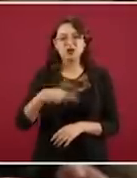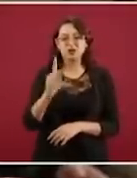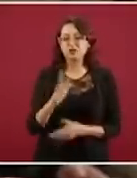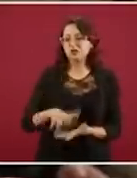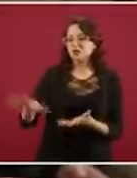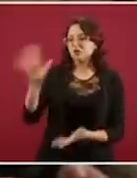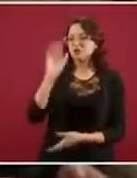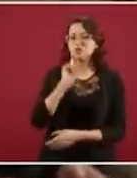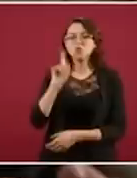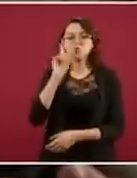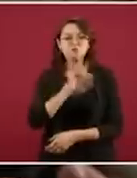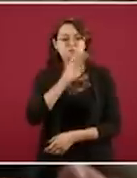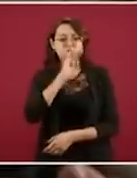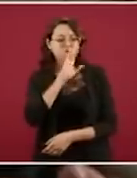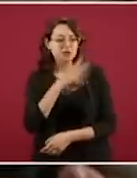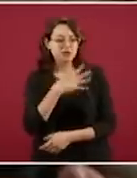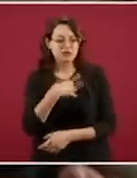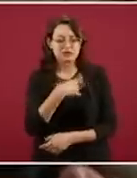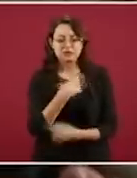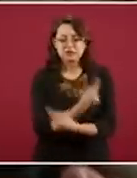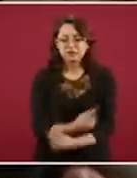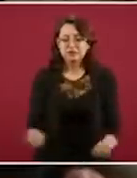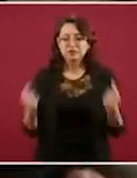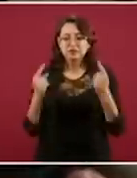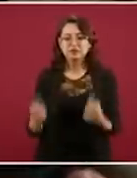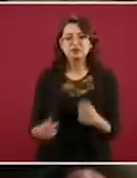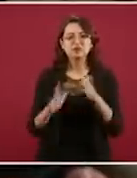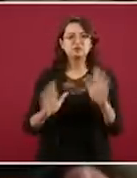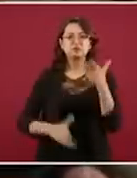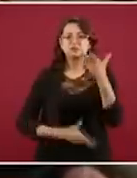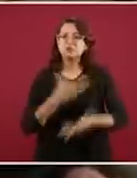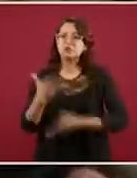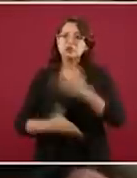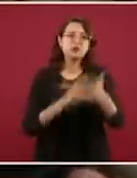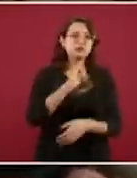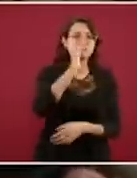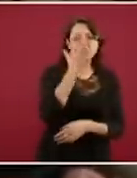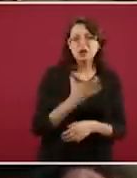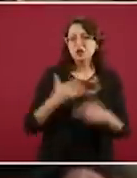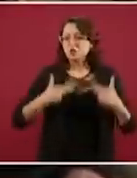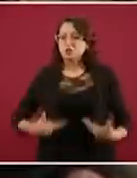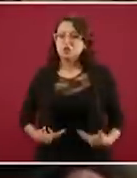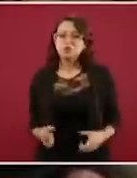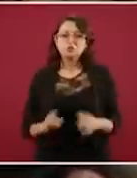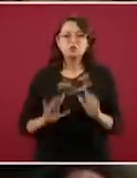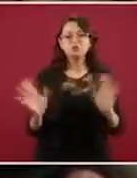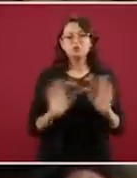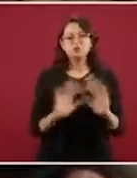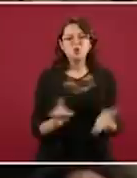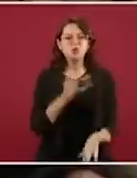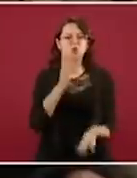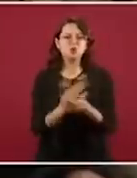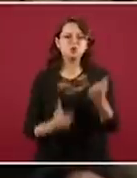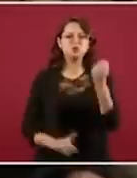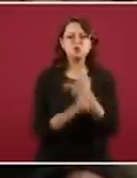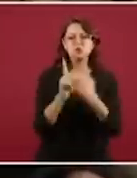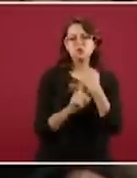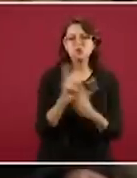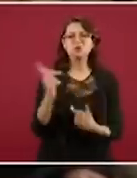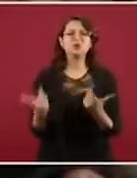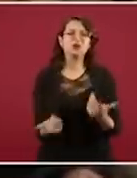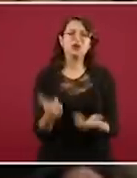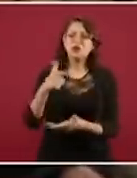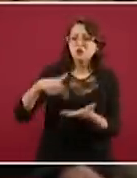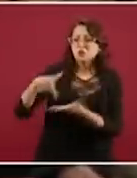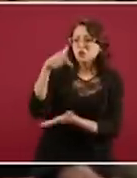niños. Ya no es una pregunta de diplomacia, imagen internacional o crisis humanitaria, simplemente de piedad o problema de sanidad y